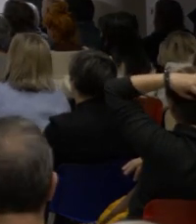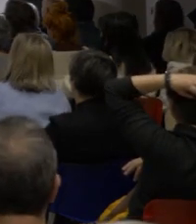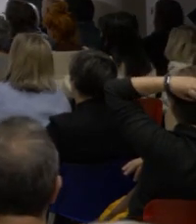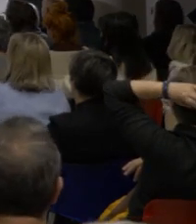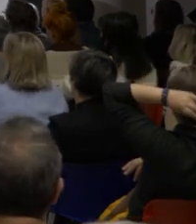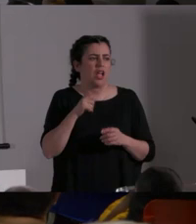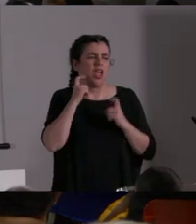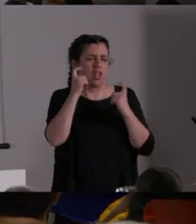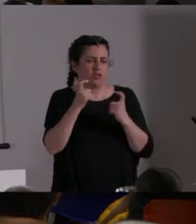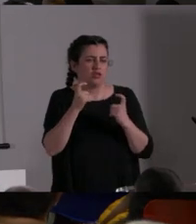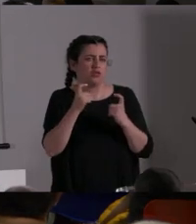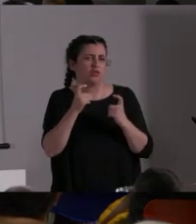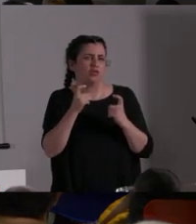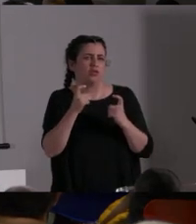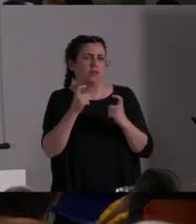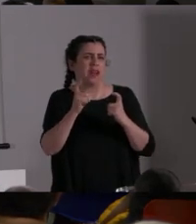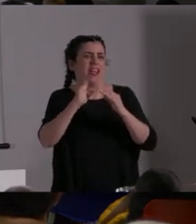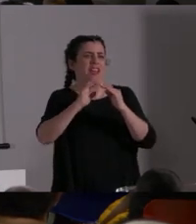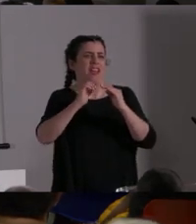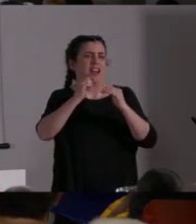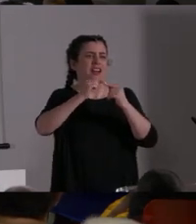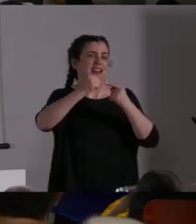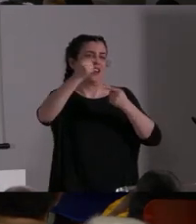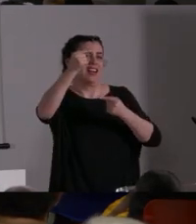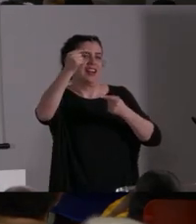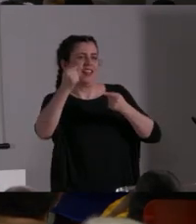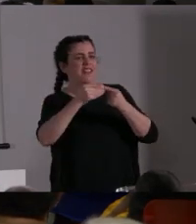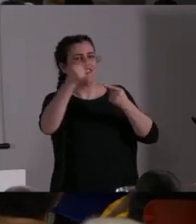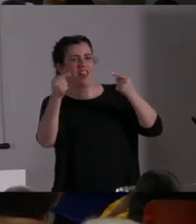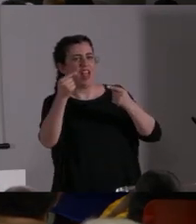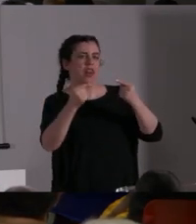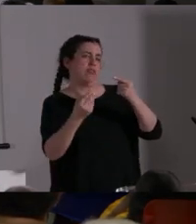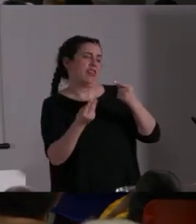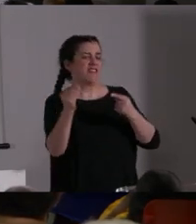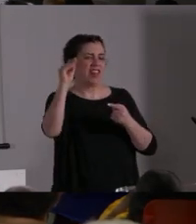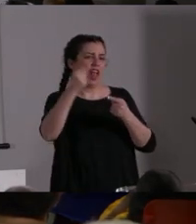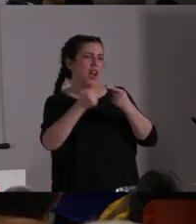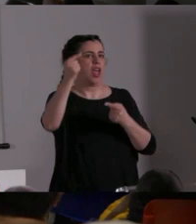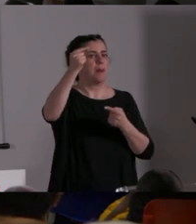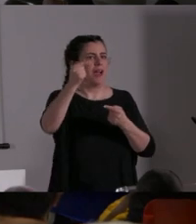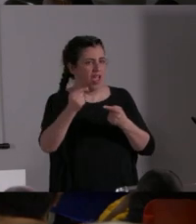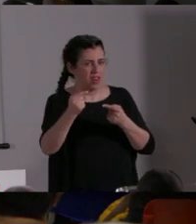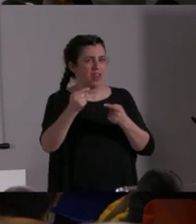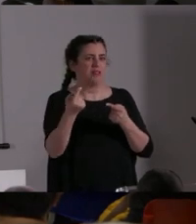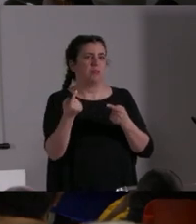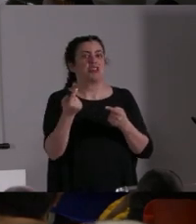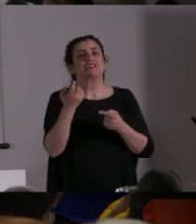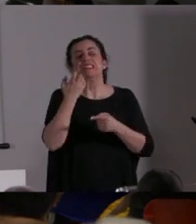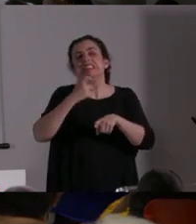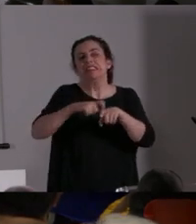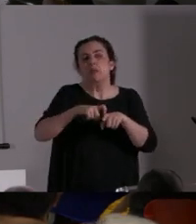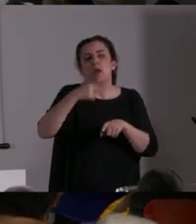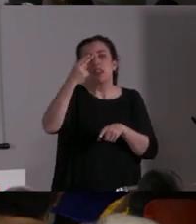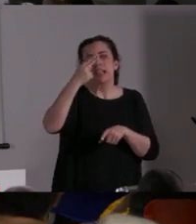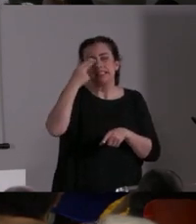esfuerzo, digamos, de rebajar el diferencial, pues sin duda es un impacto importante si es un tipo de interés variable, que es lo que